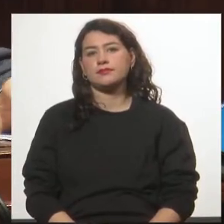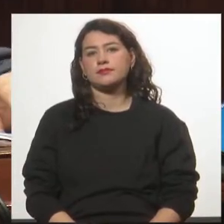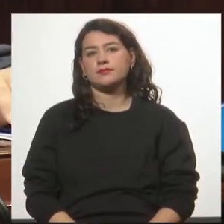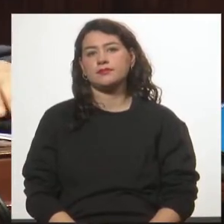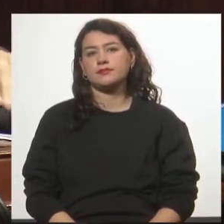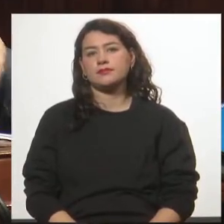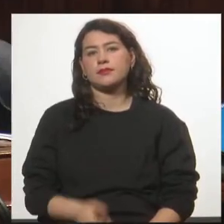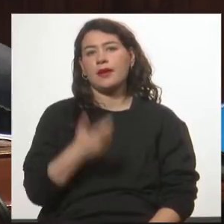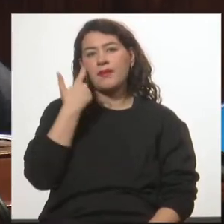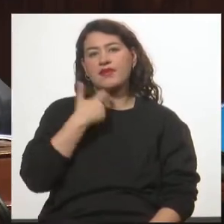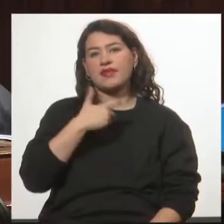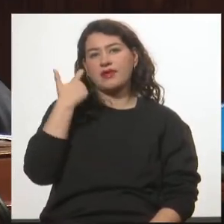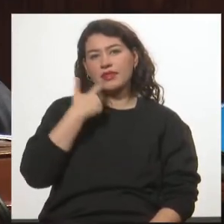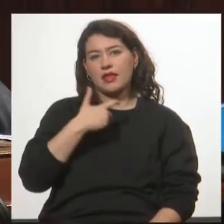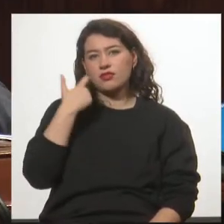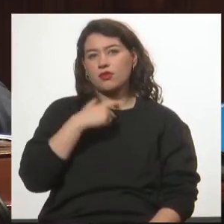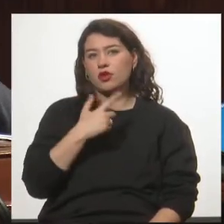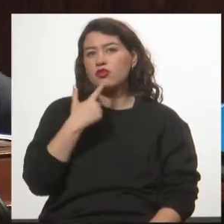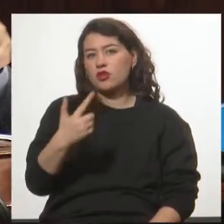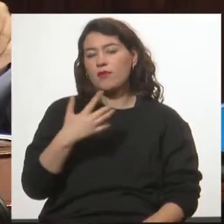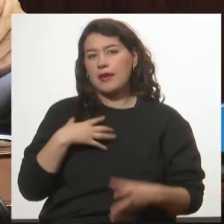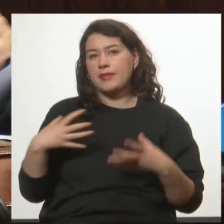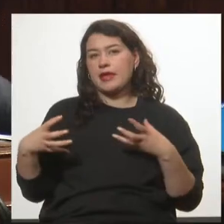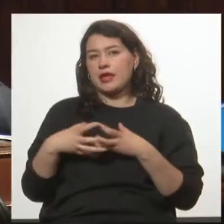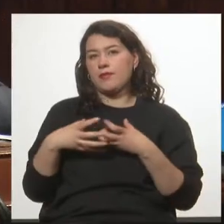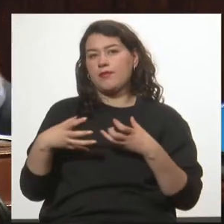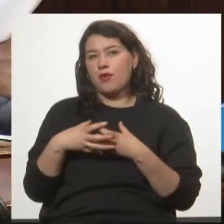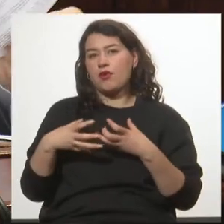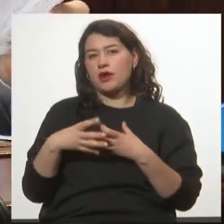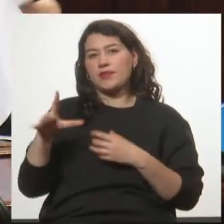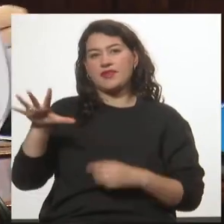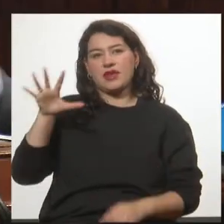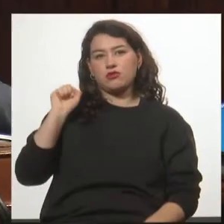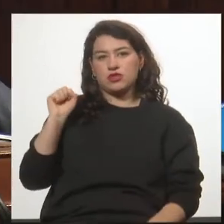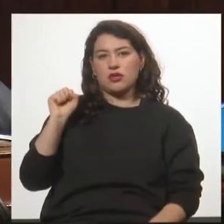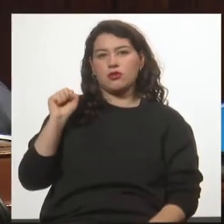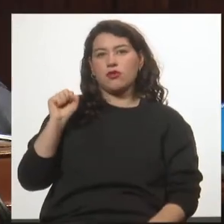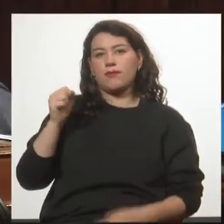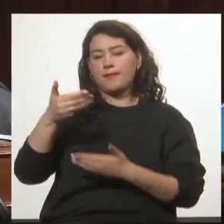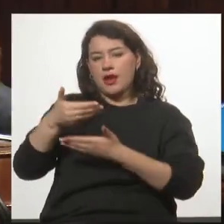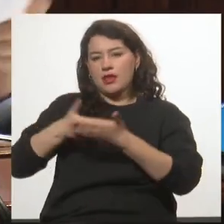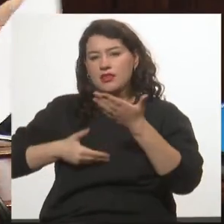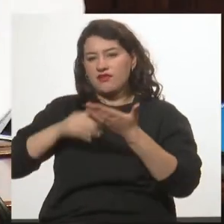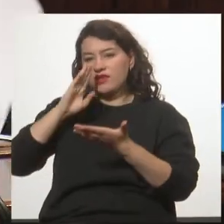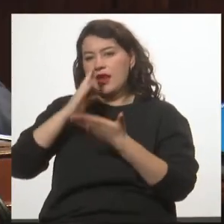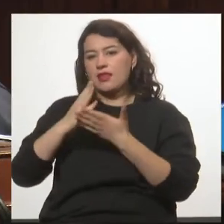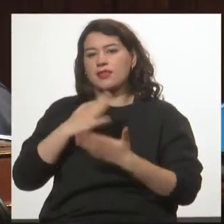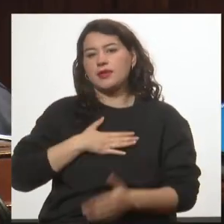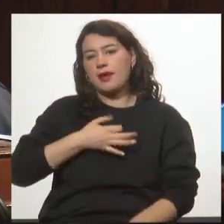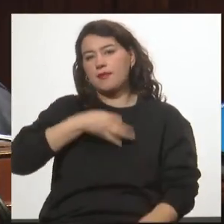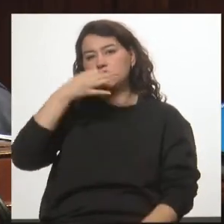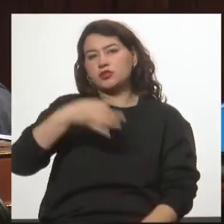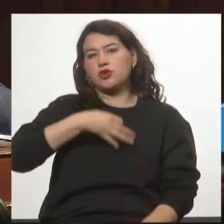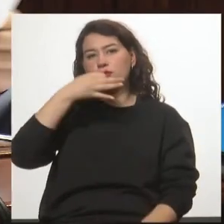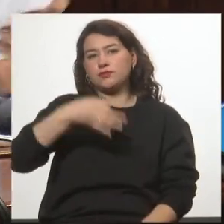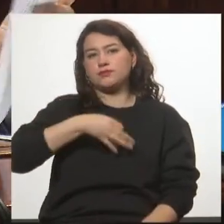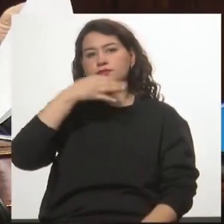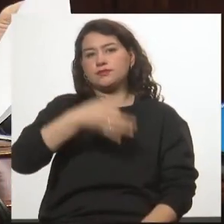y me está faltando y lo digo para mi equipo que me debe estar escuchando la parte final de mi exposición